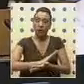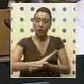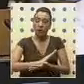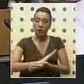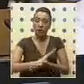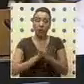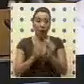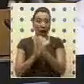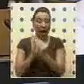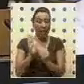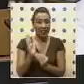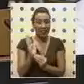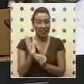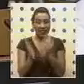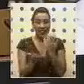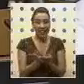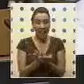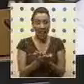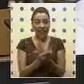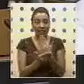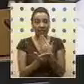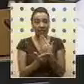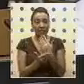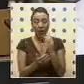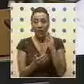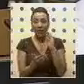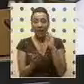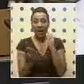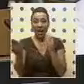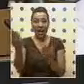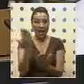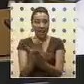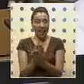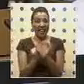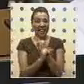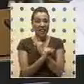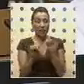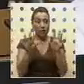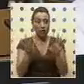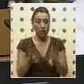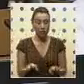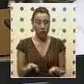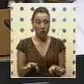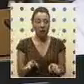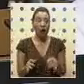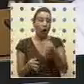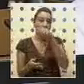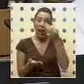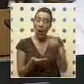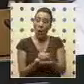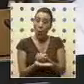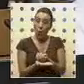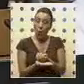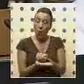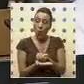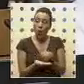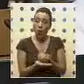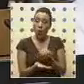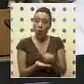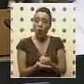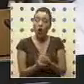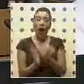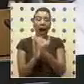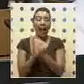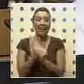partir de los antecedentes existentes, incluidos los que están en el presente informe. Con respecto al lucro, no solo